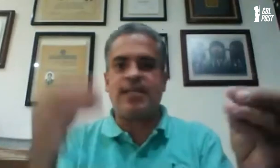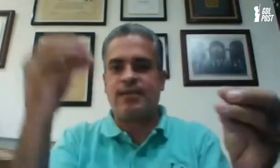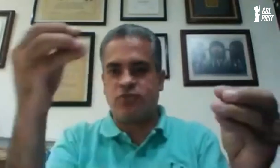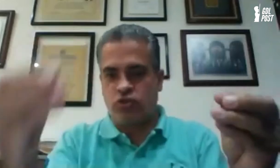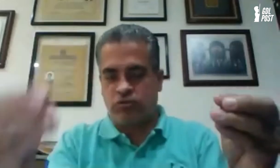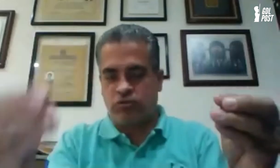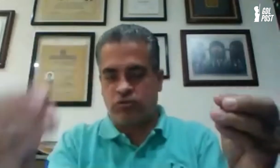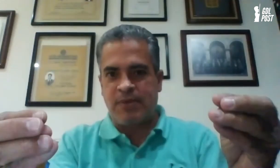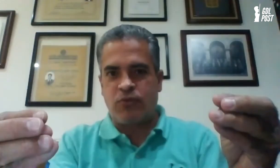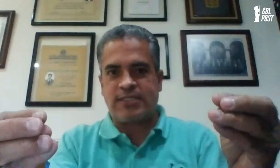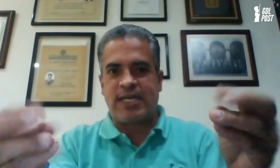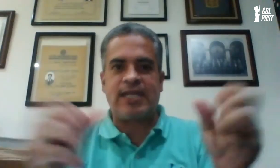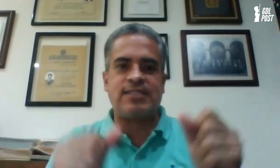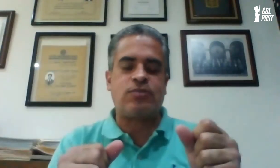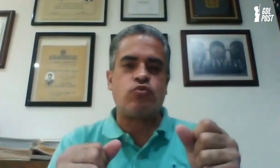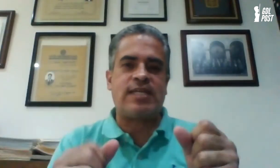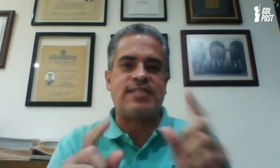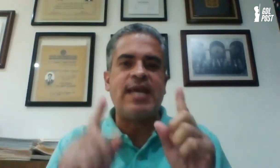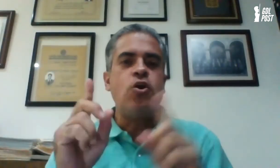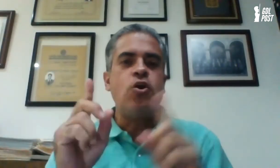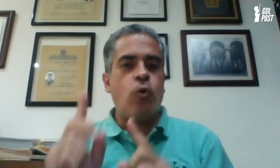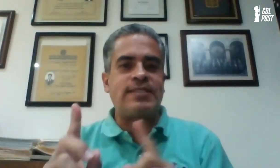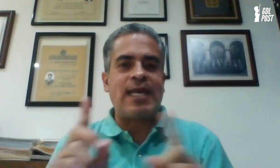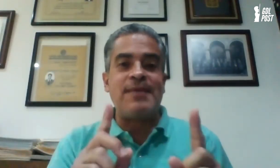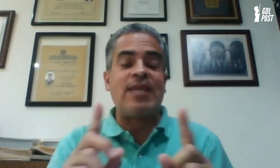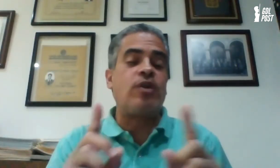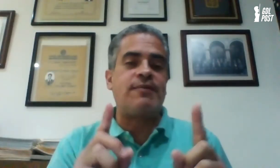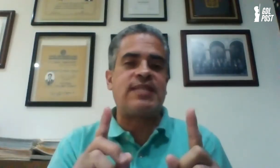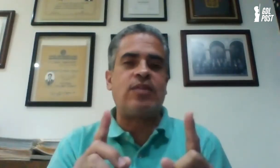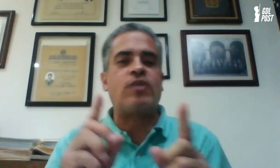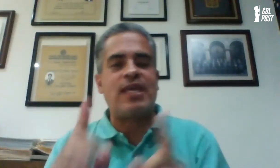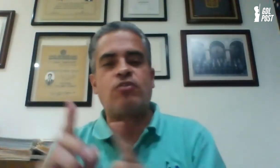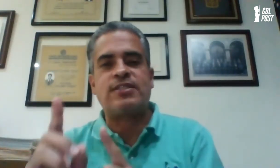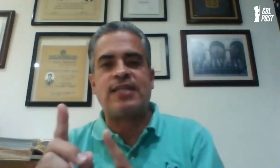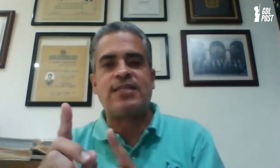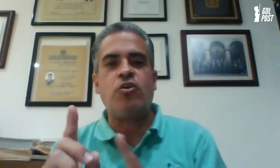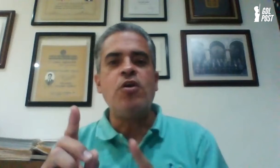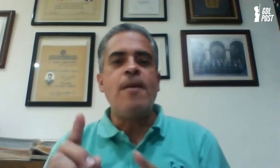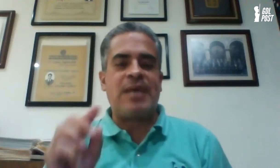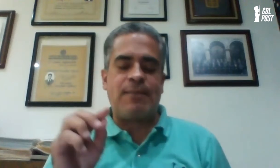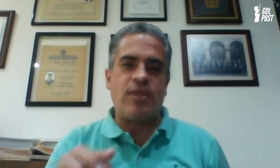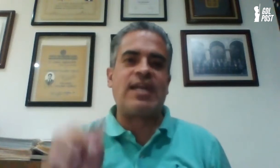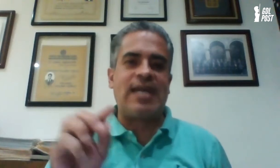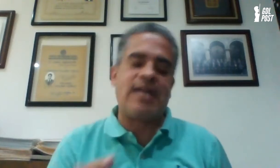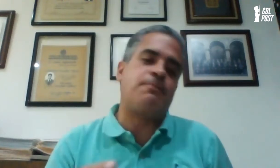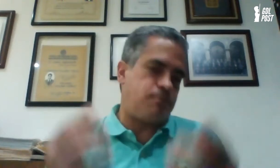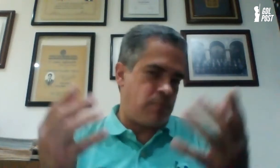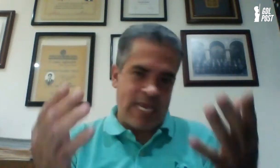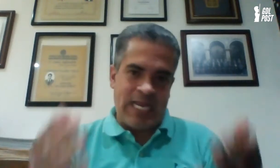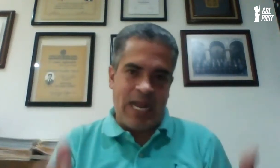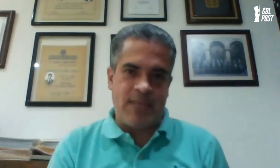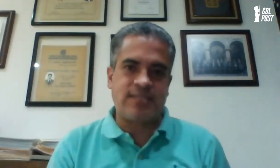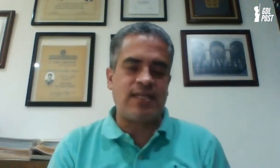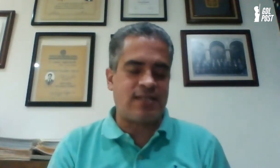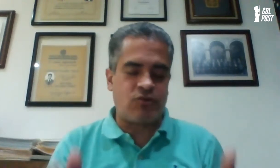a yo también voy a estar en esa circunstancia, o estar viendo y revisando qué es lo que están haciendo para poder ganar